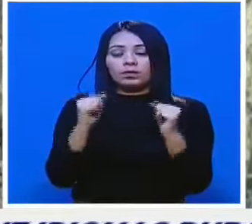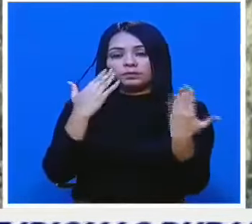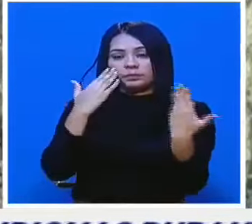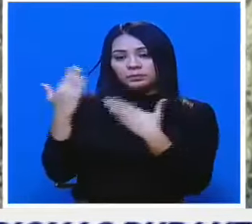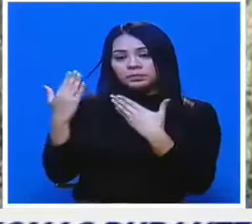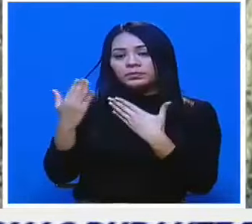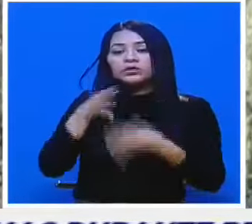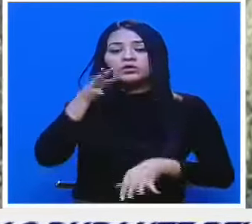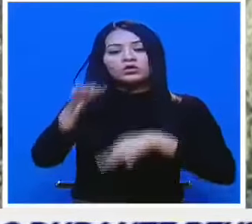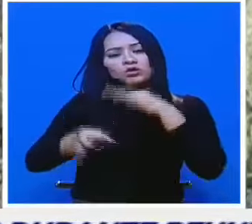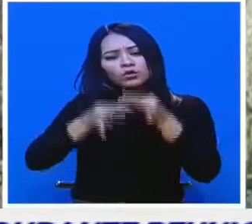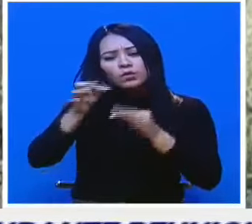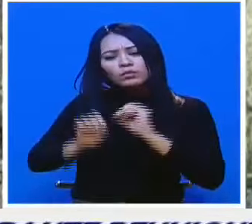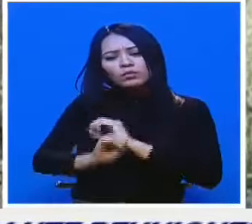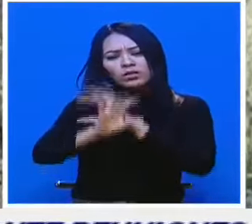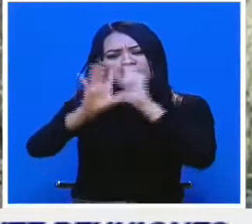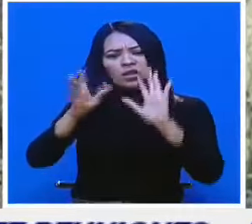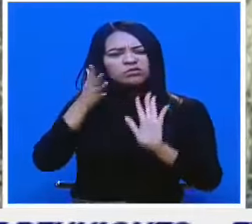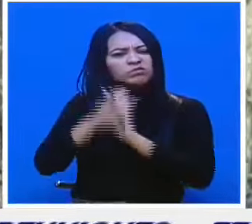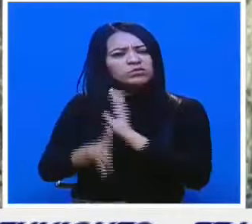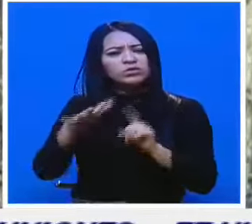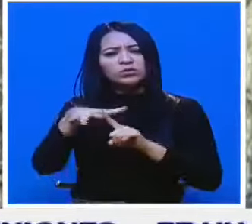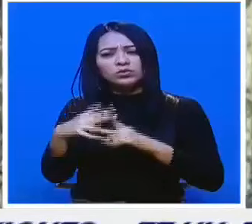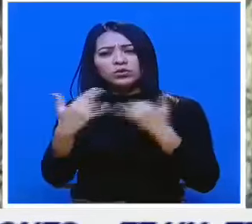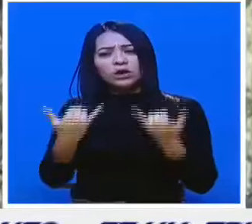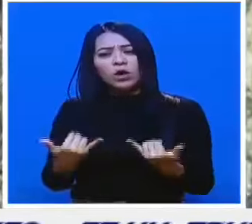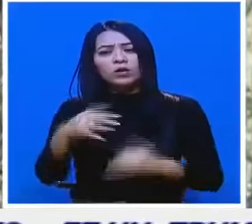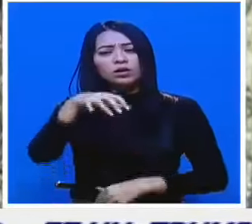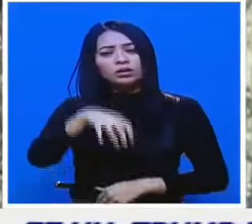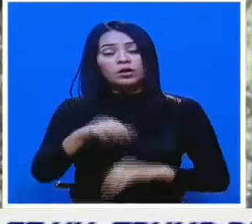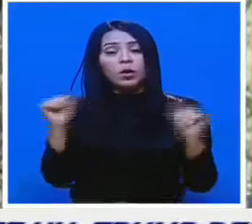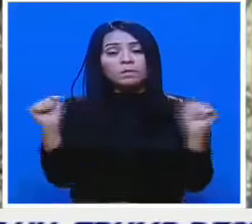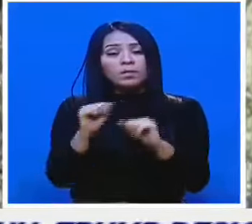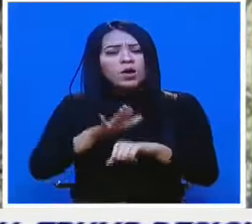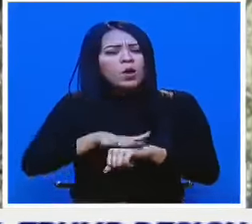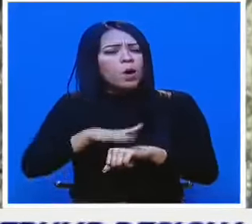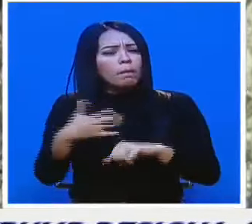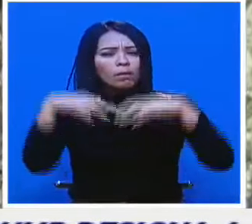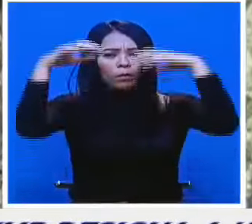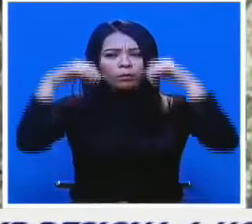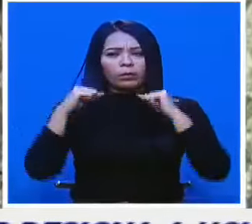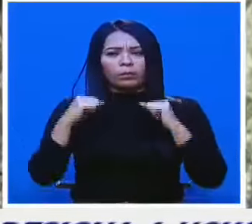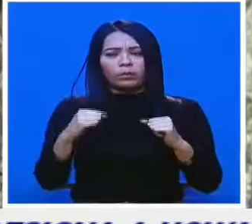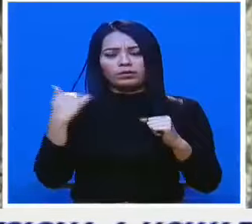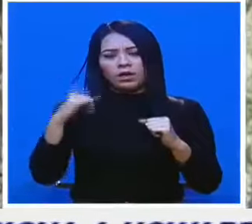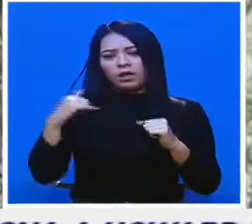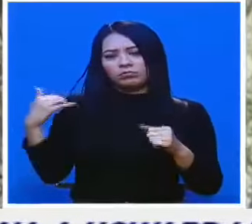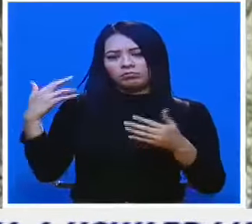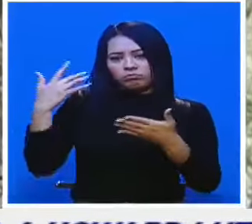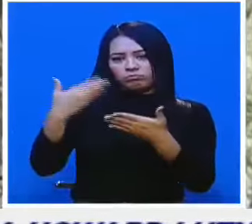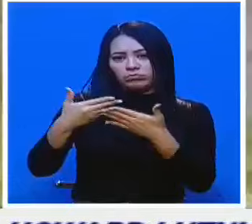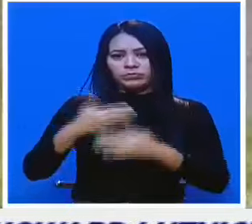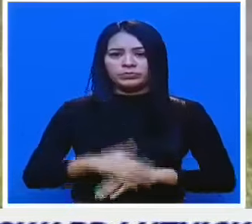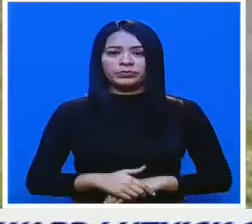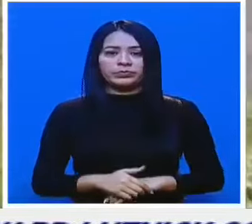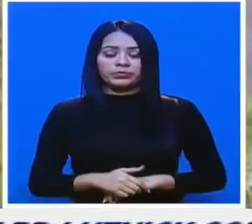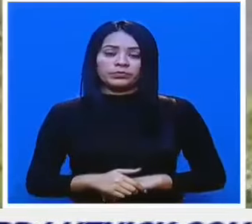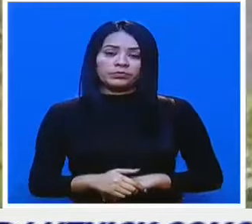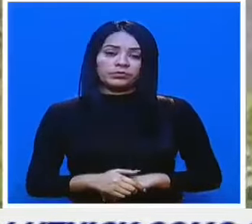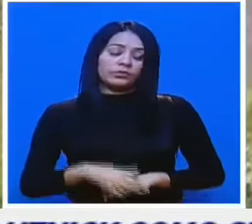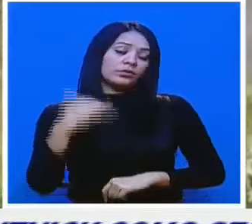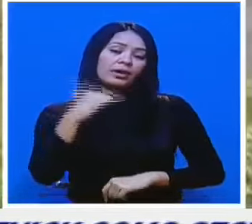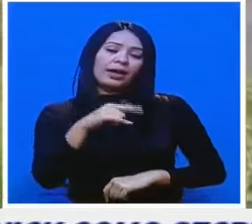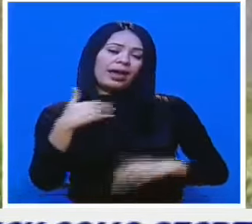quien va puntualizando las situaciones que se han presentado en esta región producto de las lluvias registradas en las últimas horas. Hemos